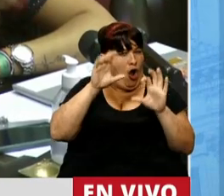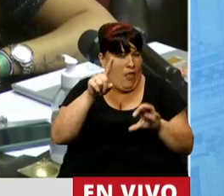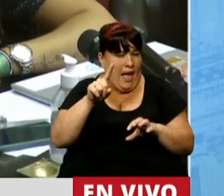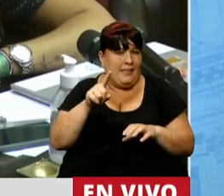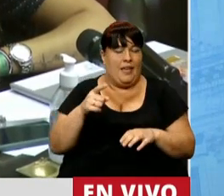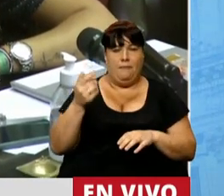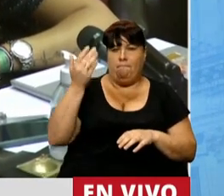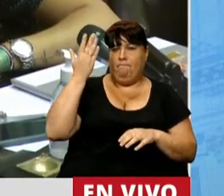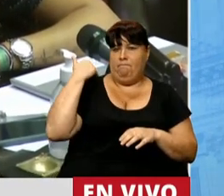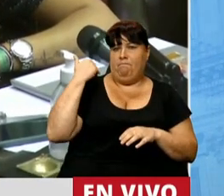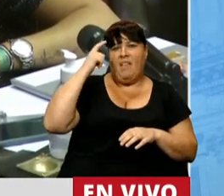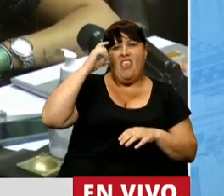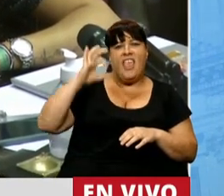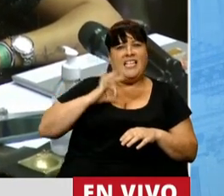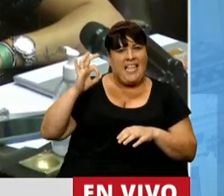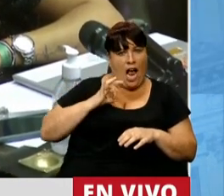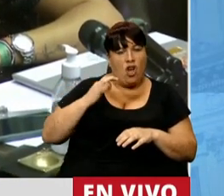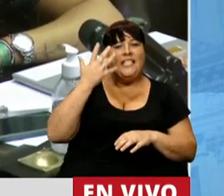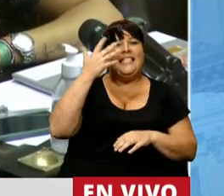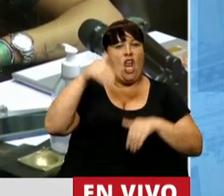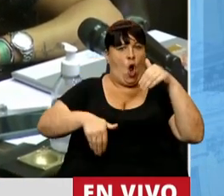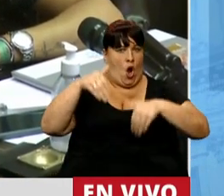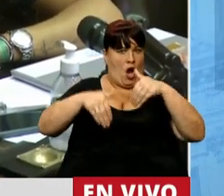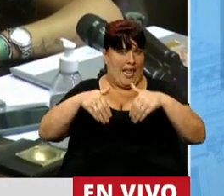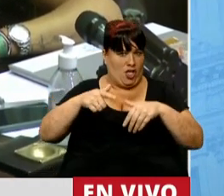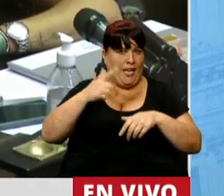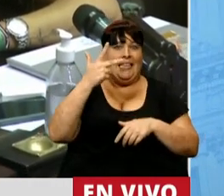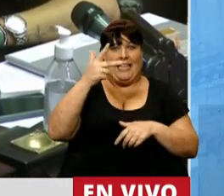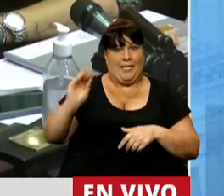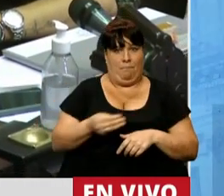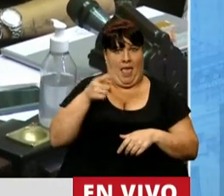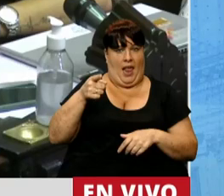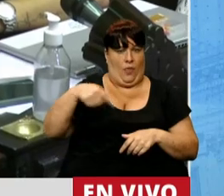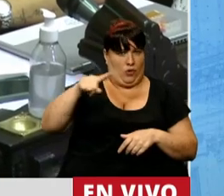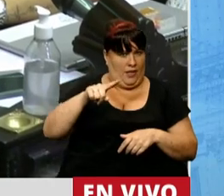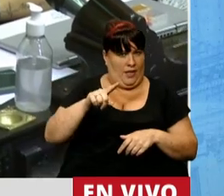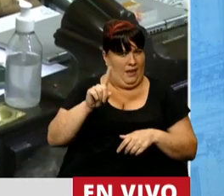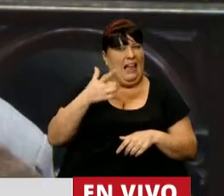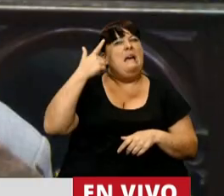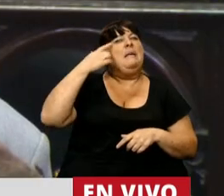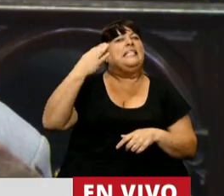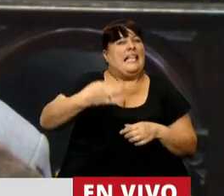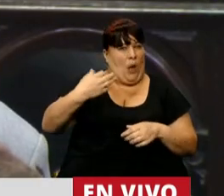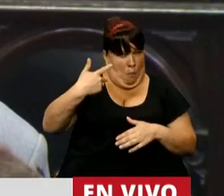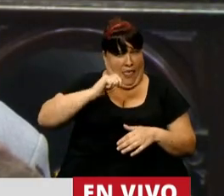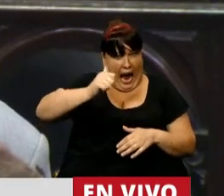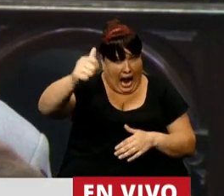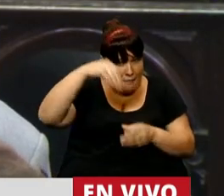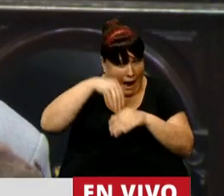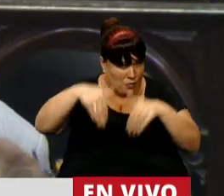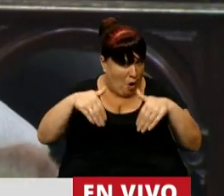que en las últimas 10 años hubo 5 elecciones, perdieron 3. No estén tan seguros que van a seguir ganando elecciones, ¿eh?